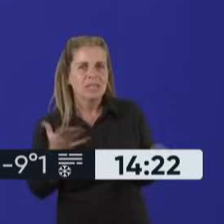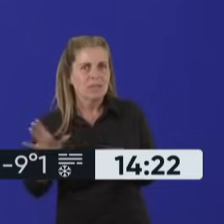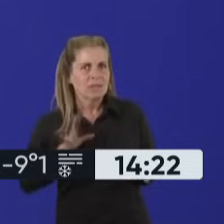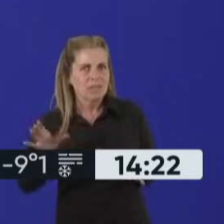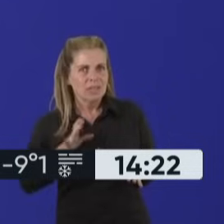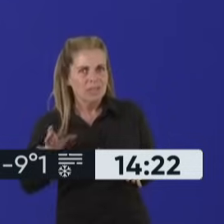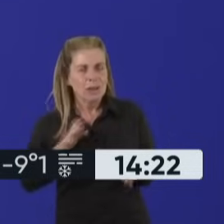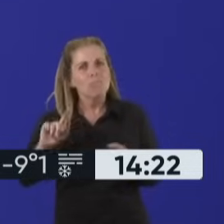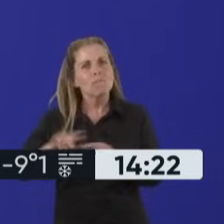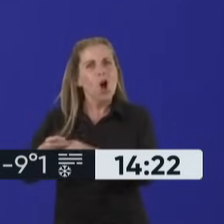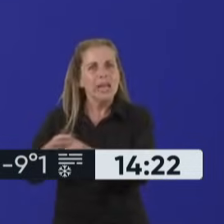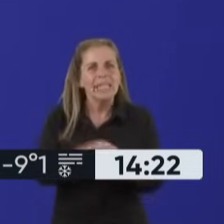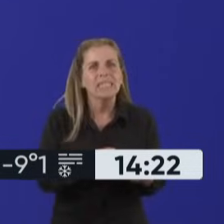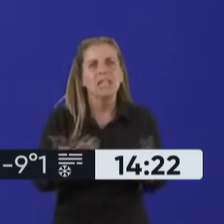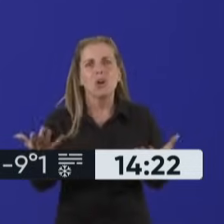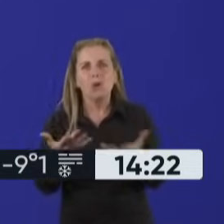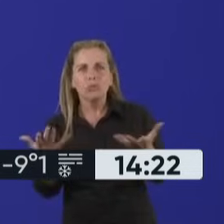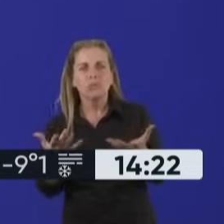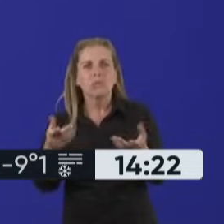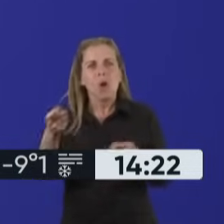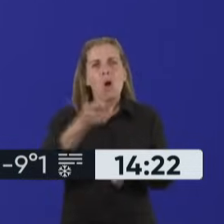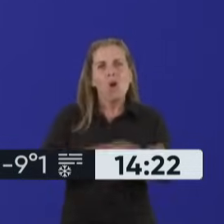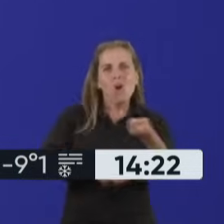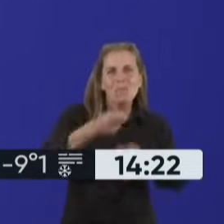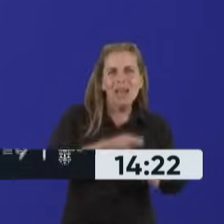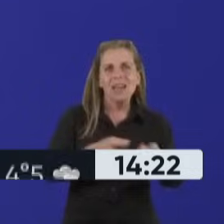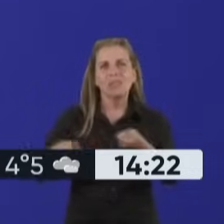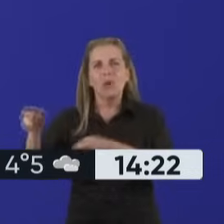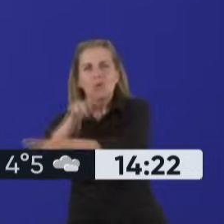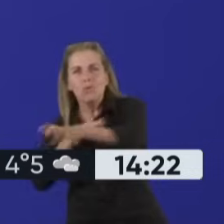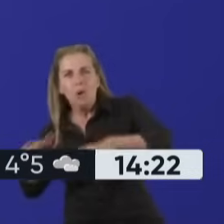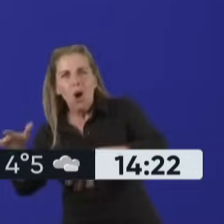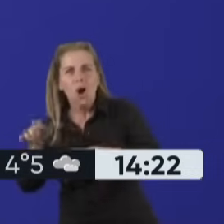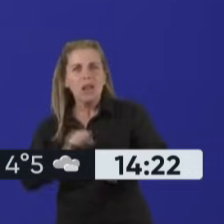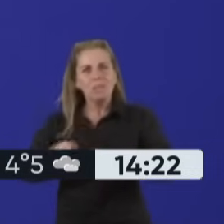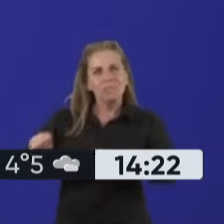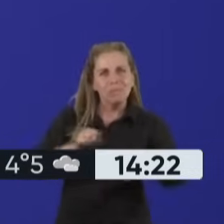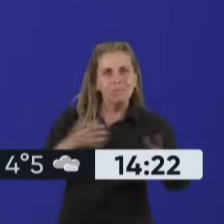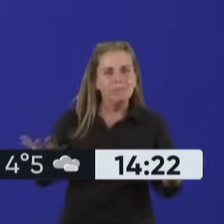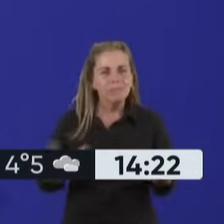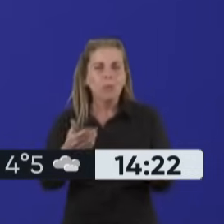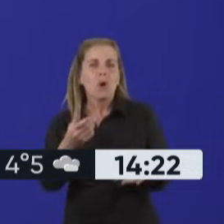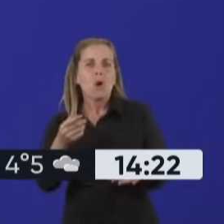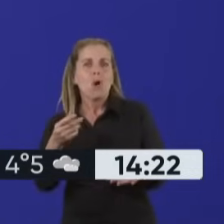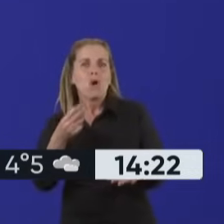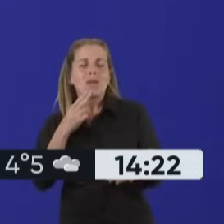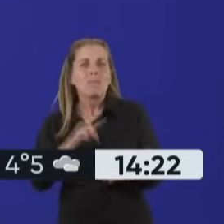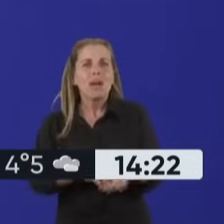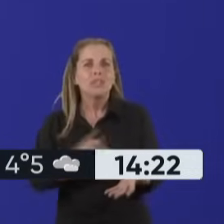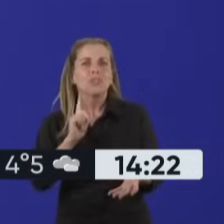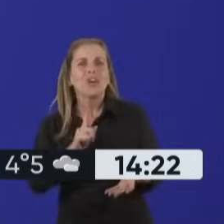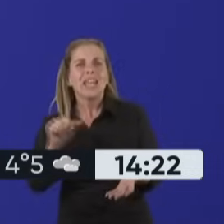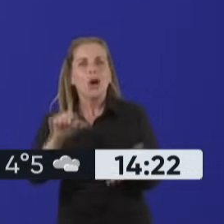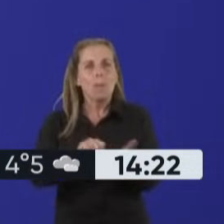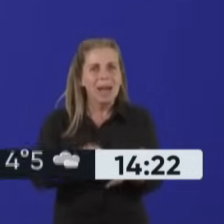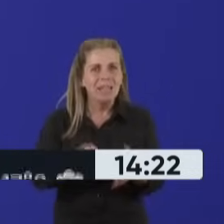que se está espiralizando en el mercado y generando una descoordinación enorme en términos de riesgo país, un país que tiene